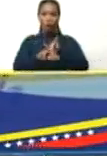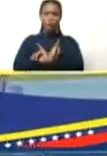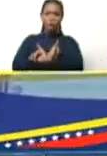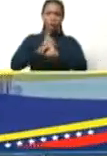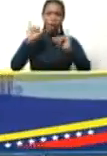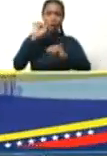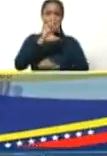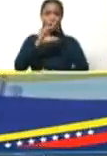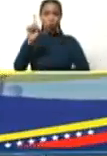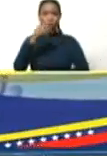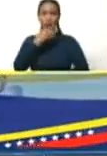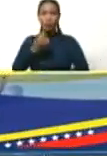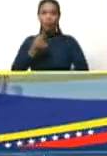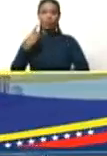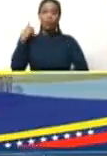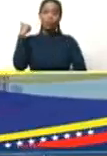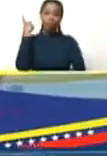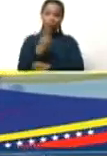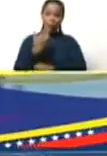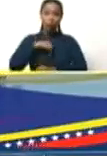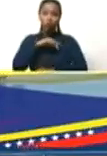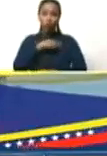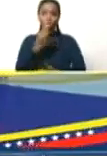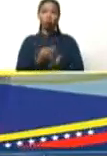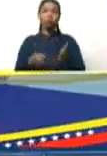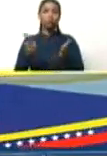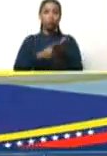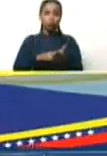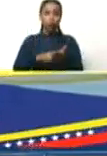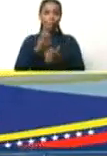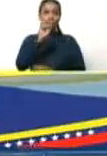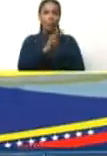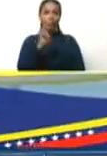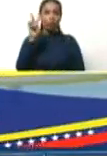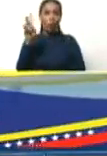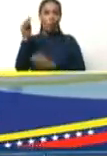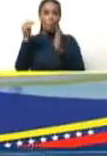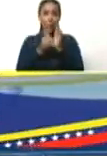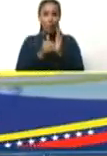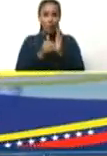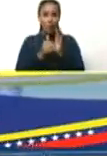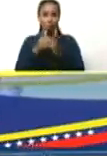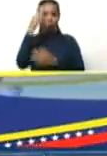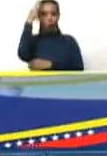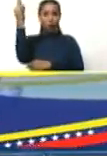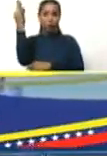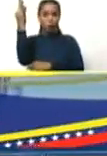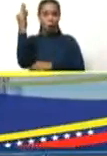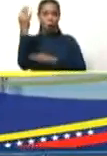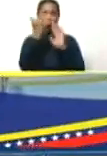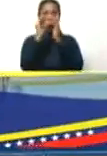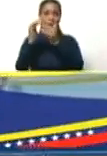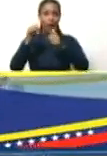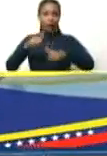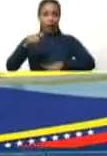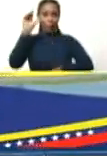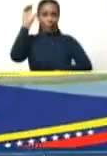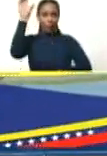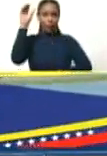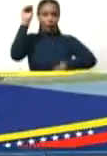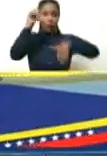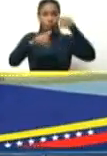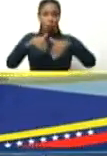31 de diciembre, debemos tener relegitimados 22.000 consejos comunales del país, con el